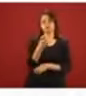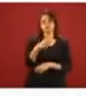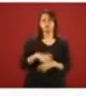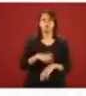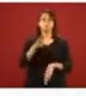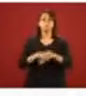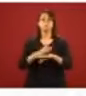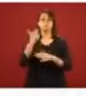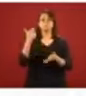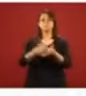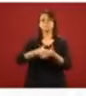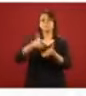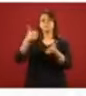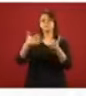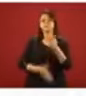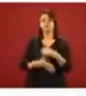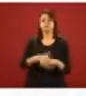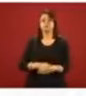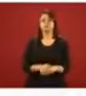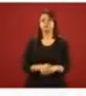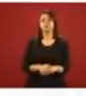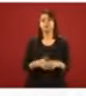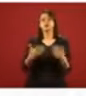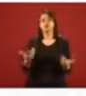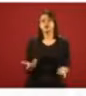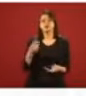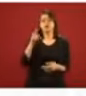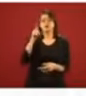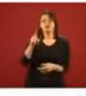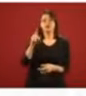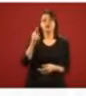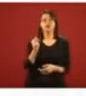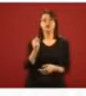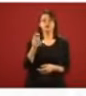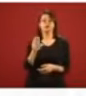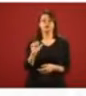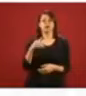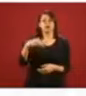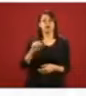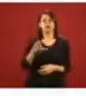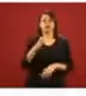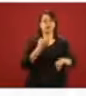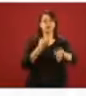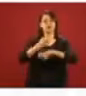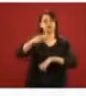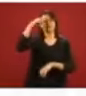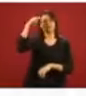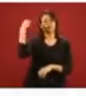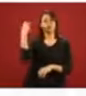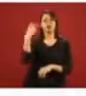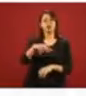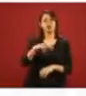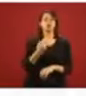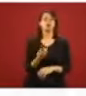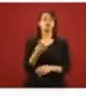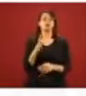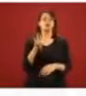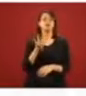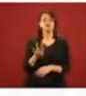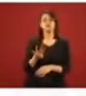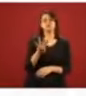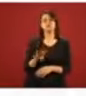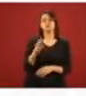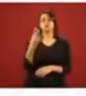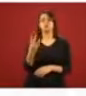más económico lo encontramos en Servicio González Ávila, en Tecamac, Estado de México, 19 pesos